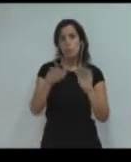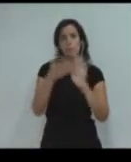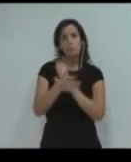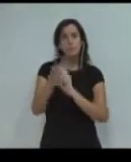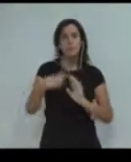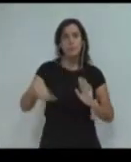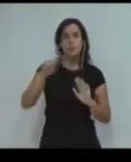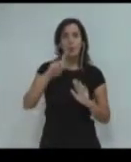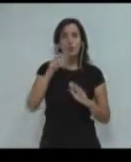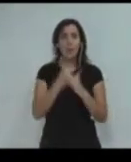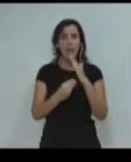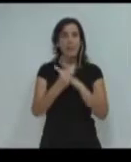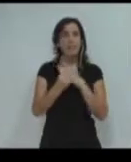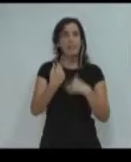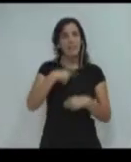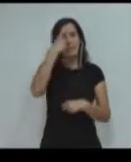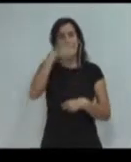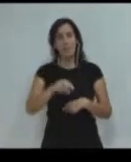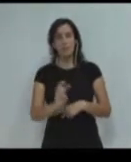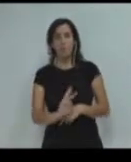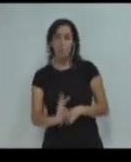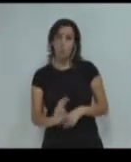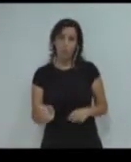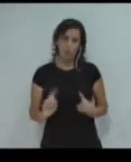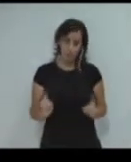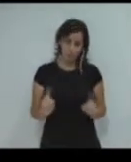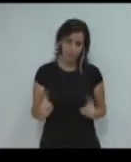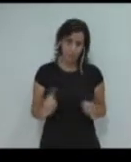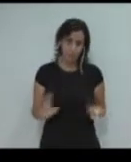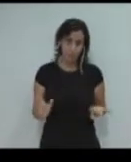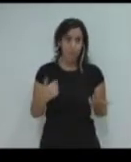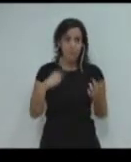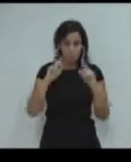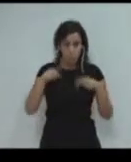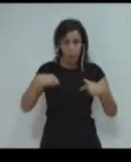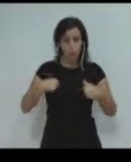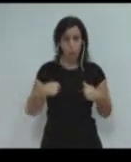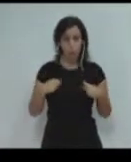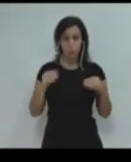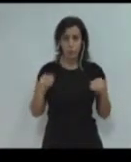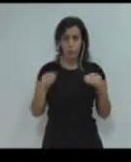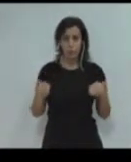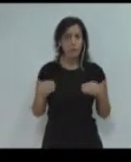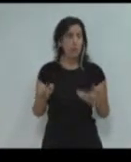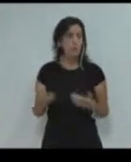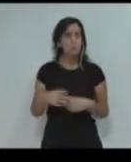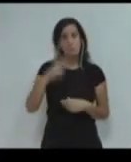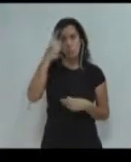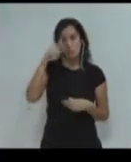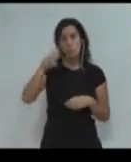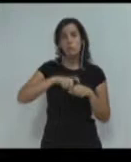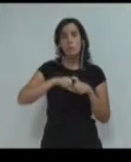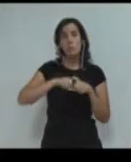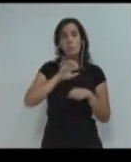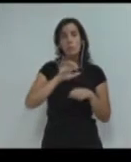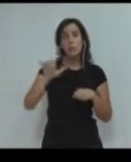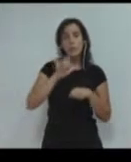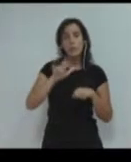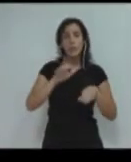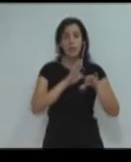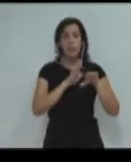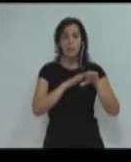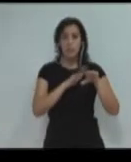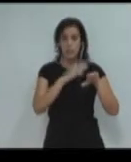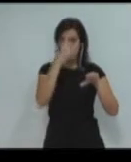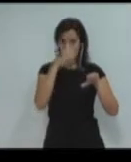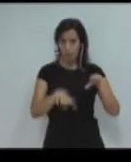hemos nacido sabiendo Somos el Word. autodidactas, ¿no? Por lo generalmente. en estos Sabemos temas, que el podemos tema. cambiar el tipo de letra en la parte izquierda,